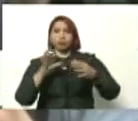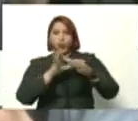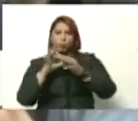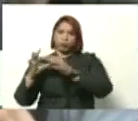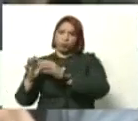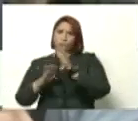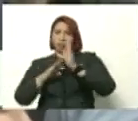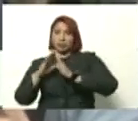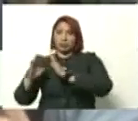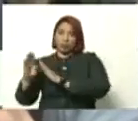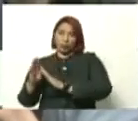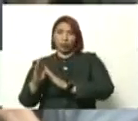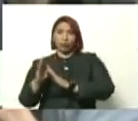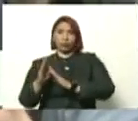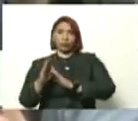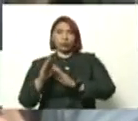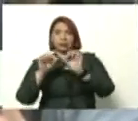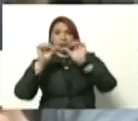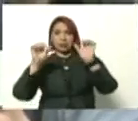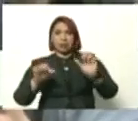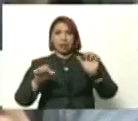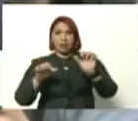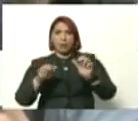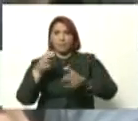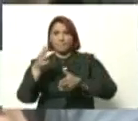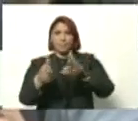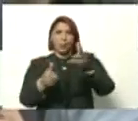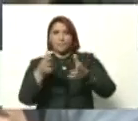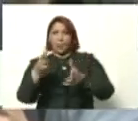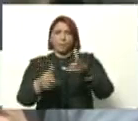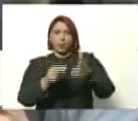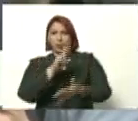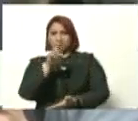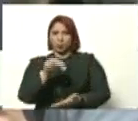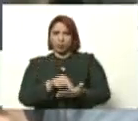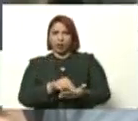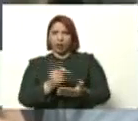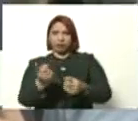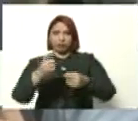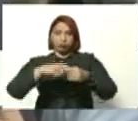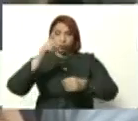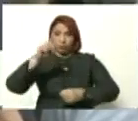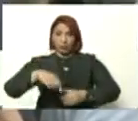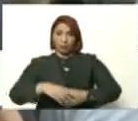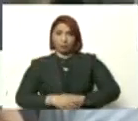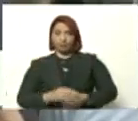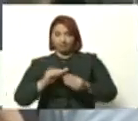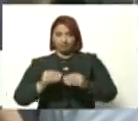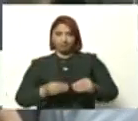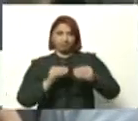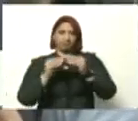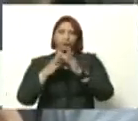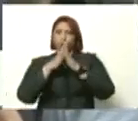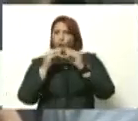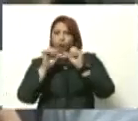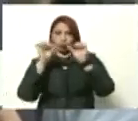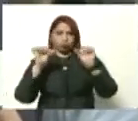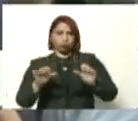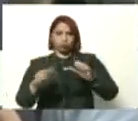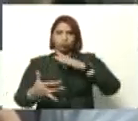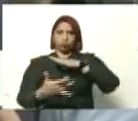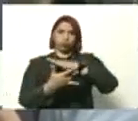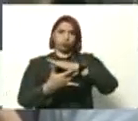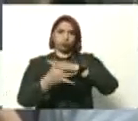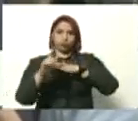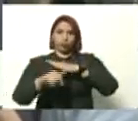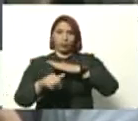desarrollo del sistema ferroviario nacional. Y el sistema de ferroviario nacional incluye, por supuesto, la recuperación de todo el sistema tecnológico y todo